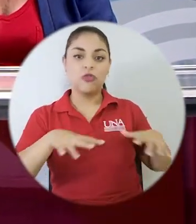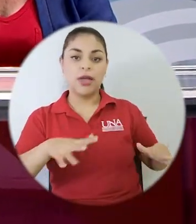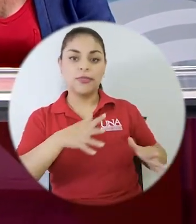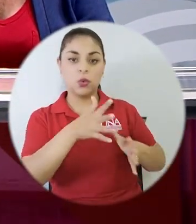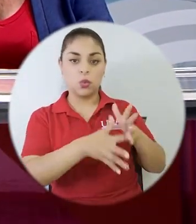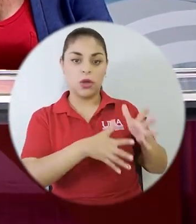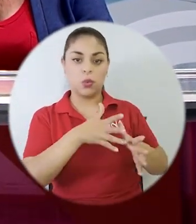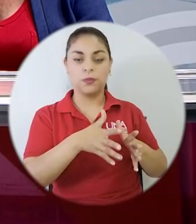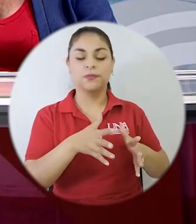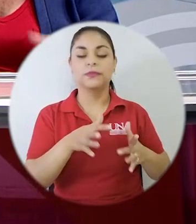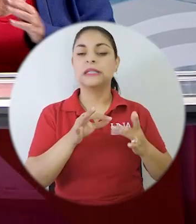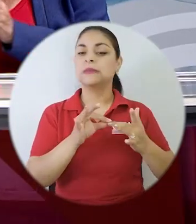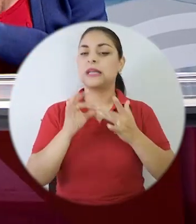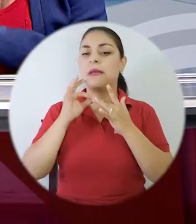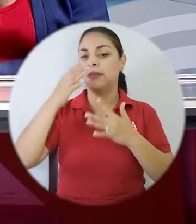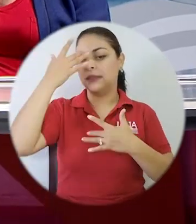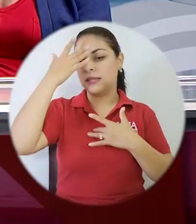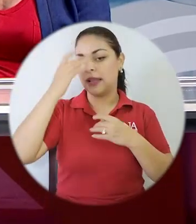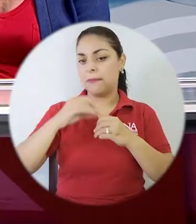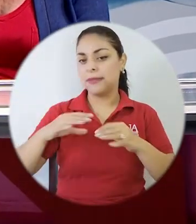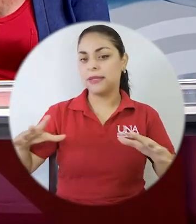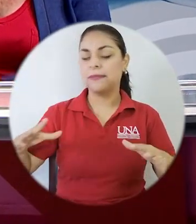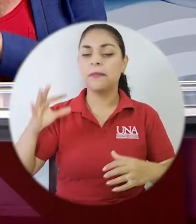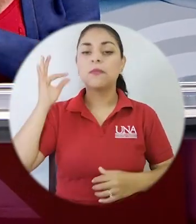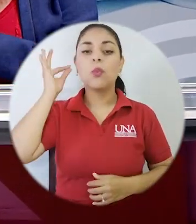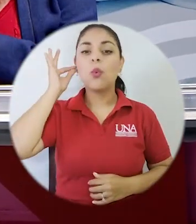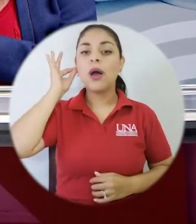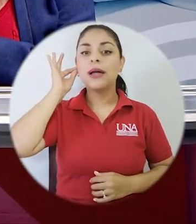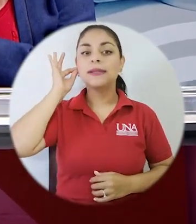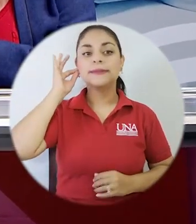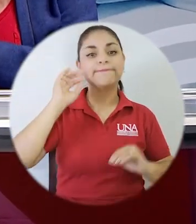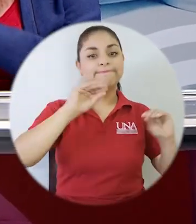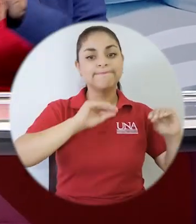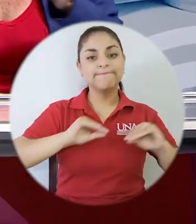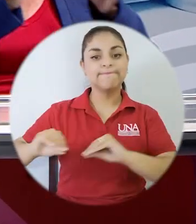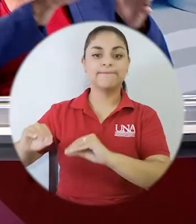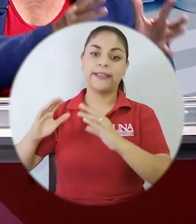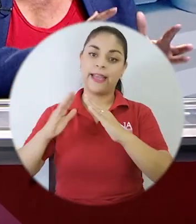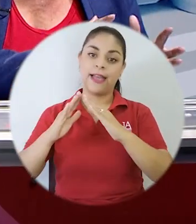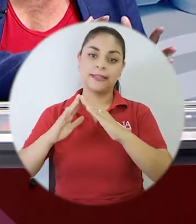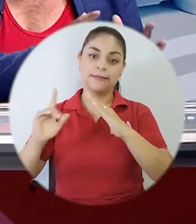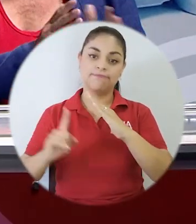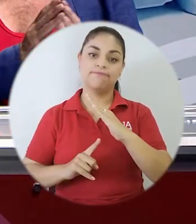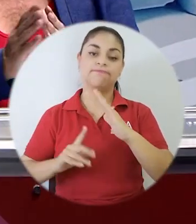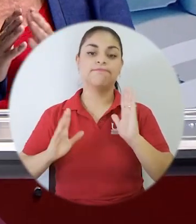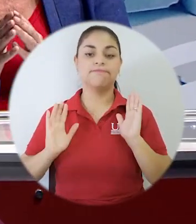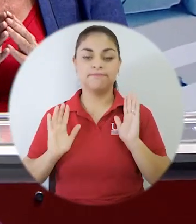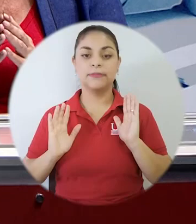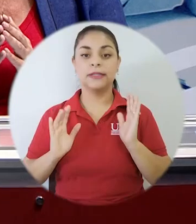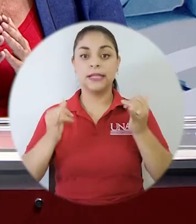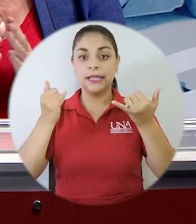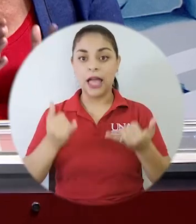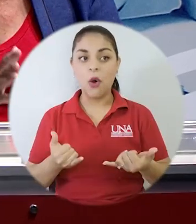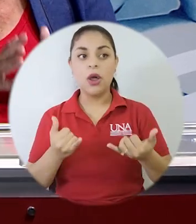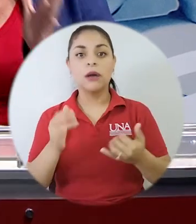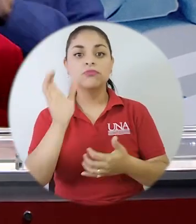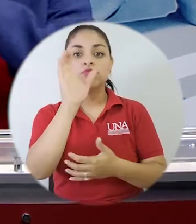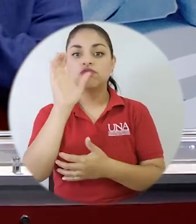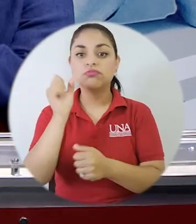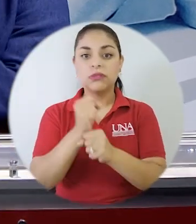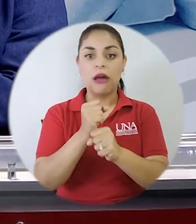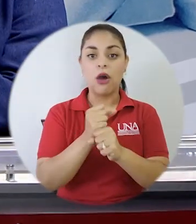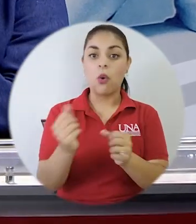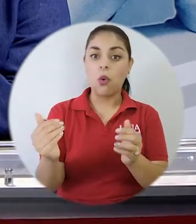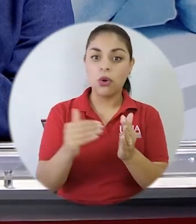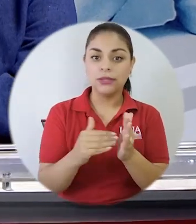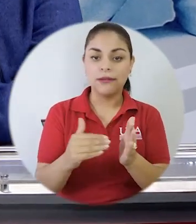la red de cuidado. Sí. Especialmente con lo de la pandemia, muchas mujeres pasaron a la casa. Y ahora que se están